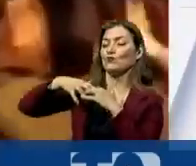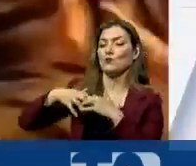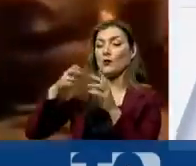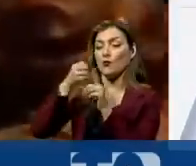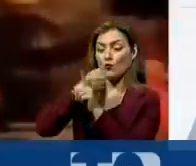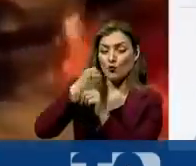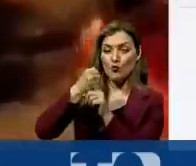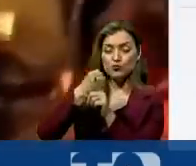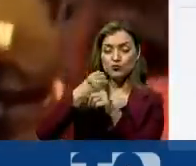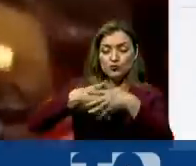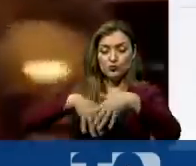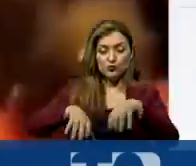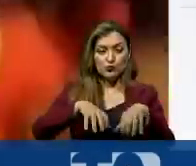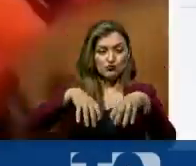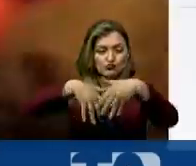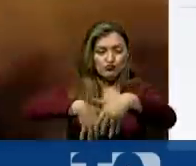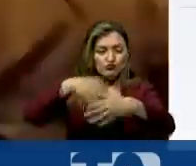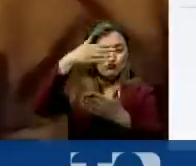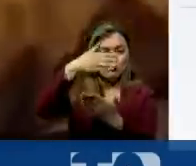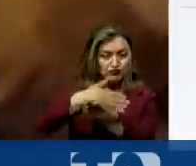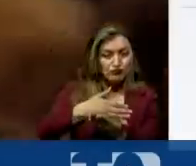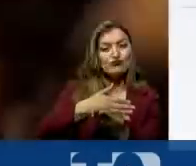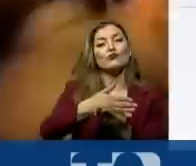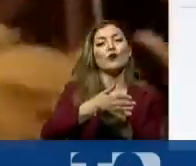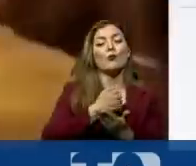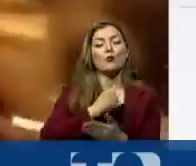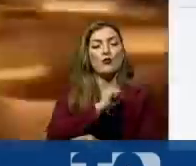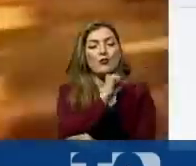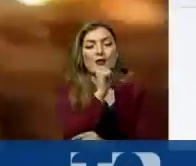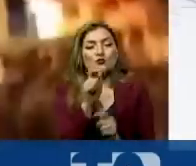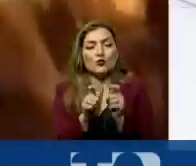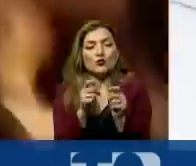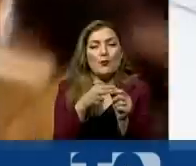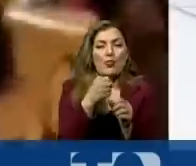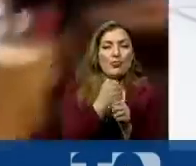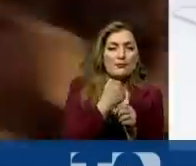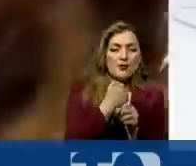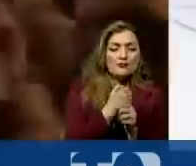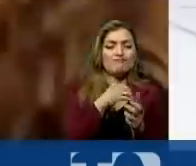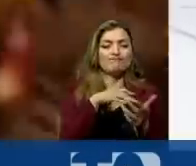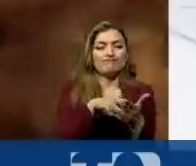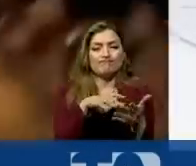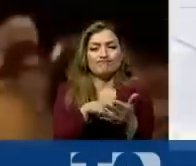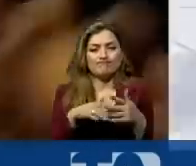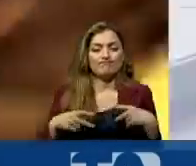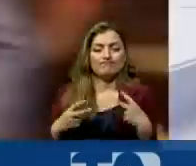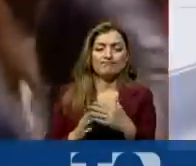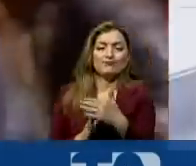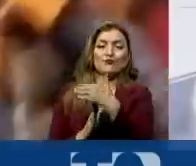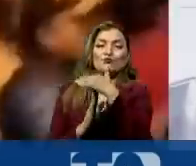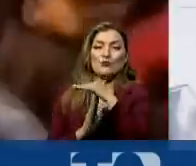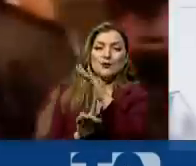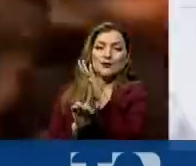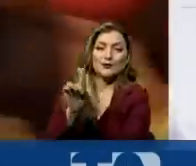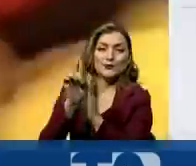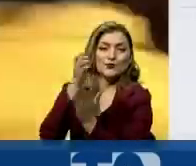violentos de paralizar entorpecer y coartar el derecho de los ciudadanos que necesitamos vivir en paz que necesitamos